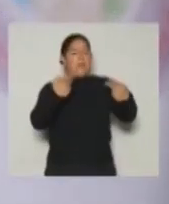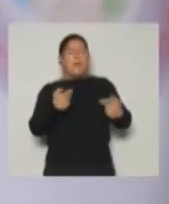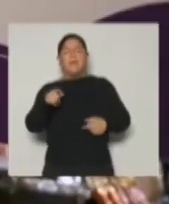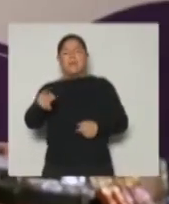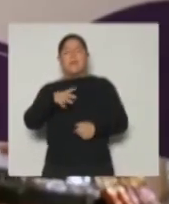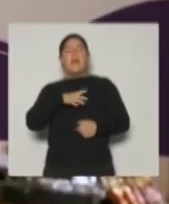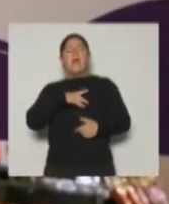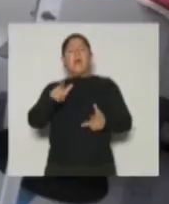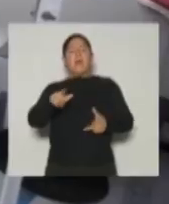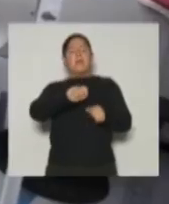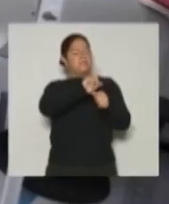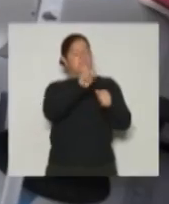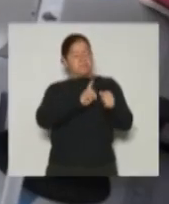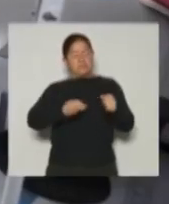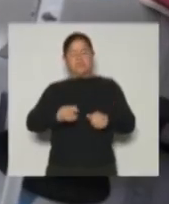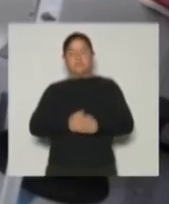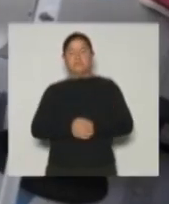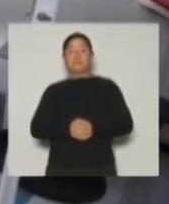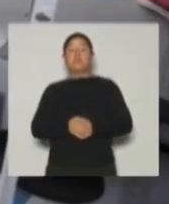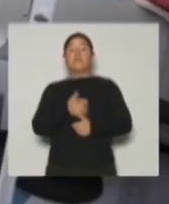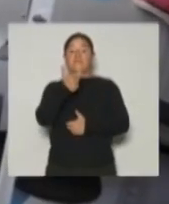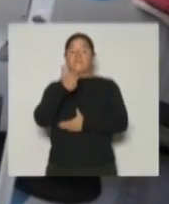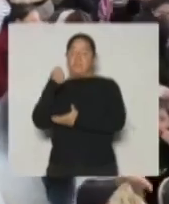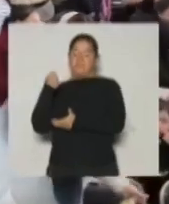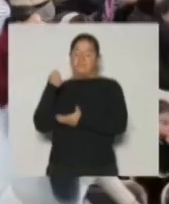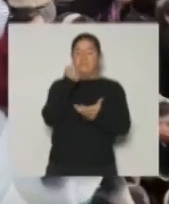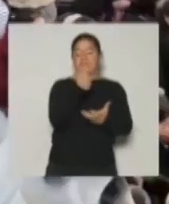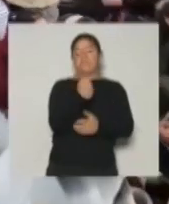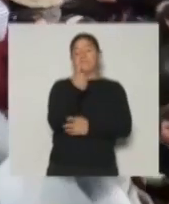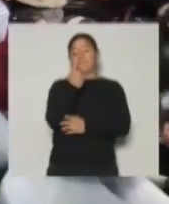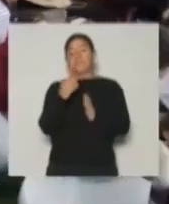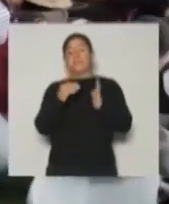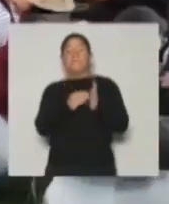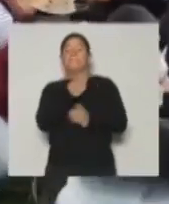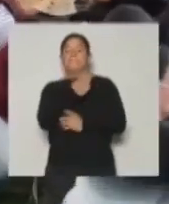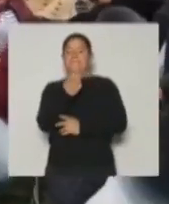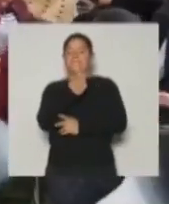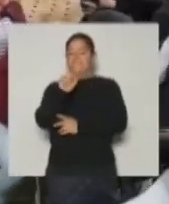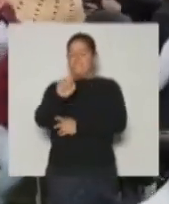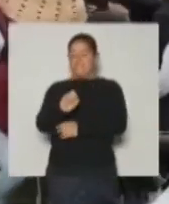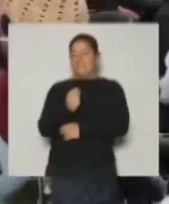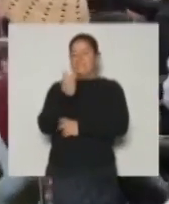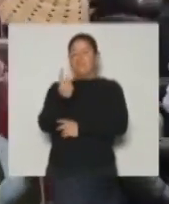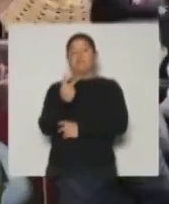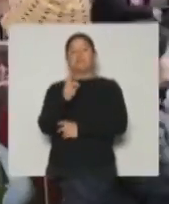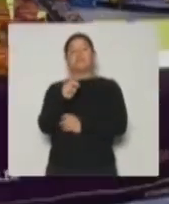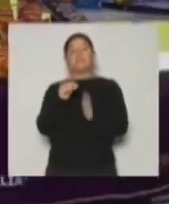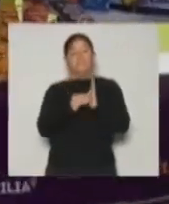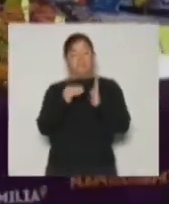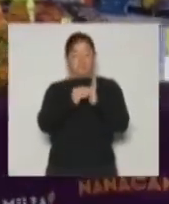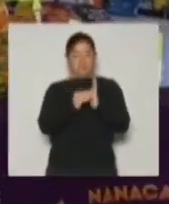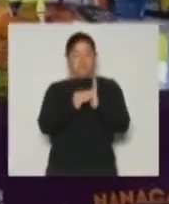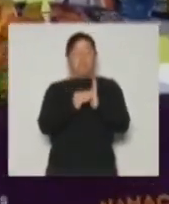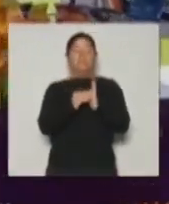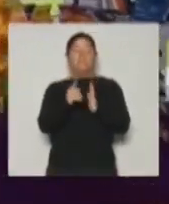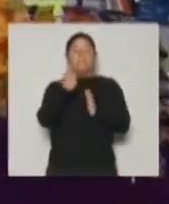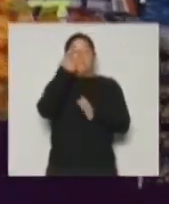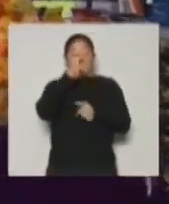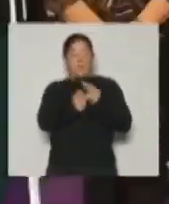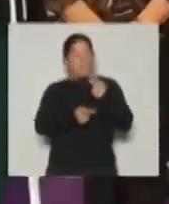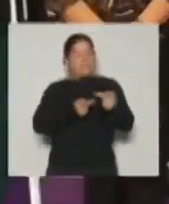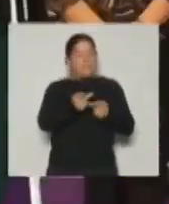destinamos la cifra histórica de 1322 millones de pesos en